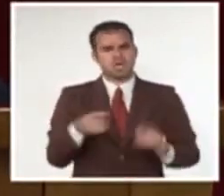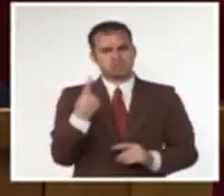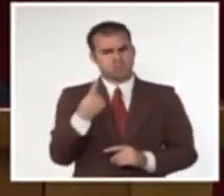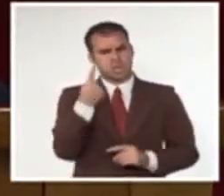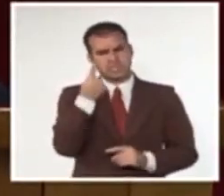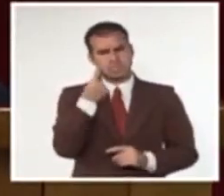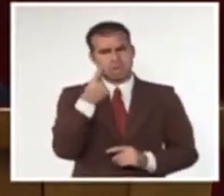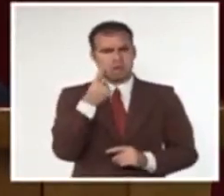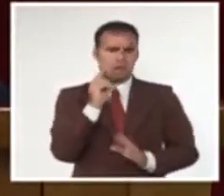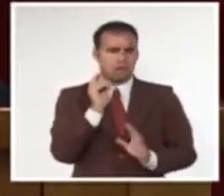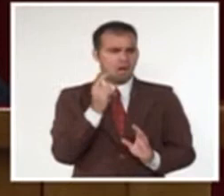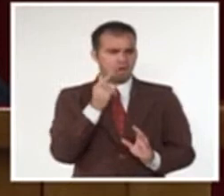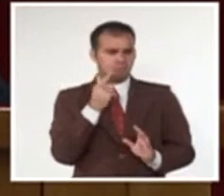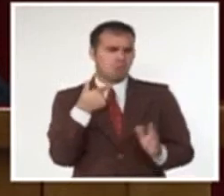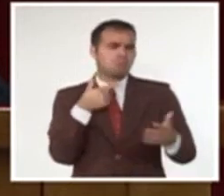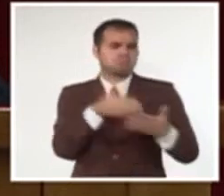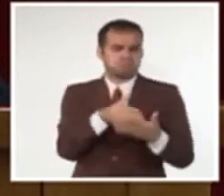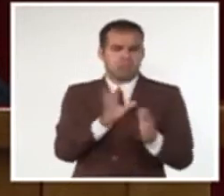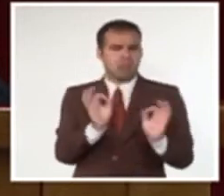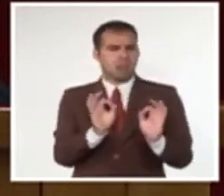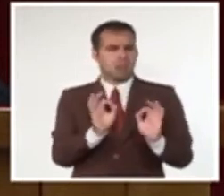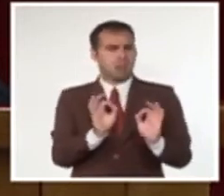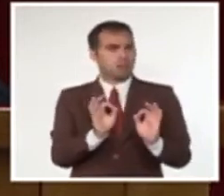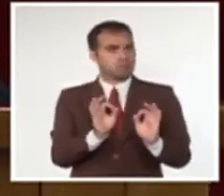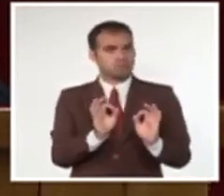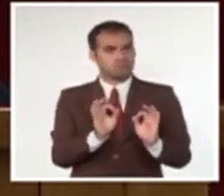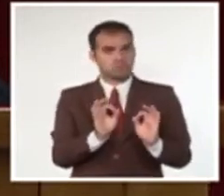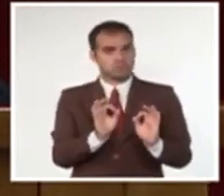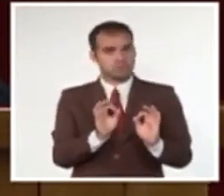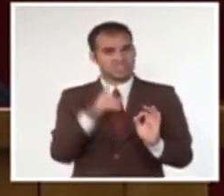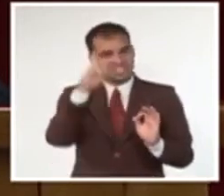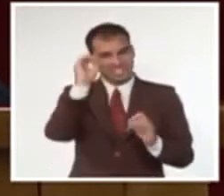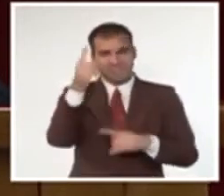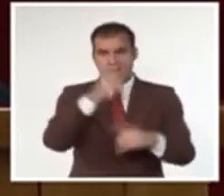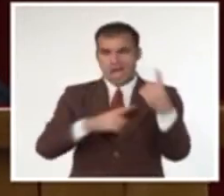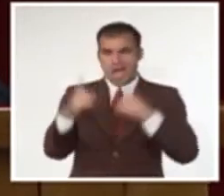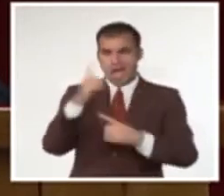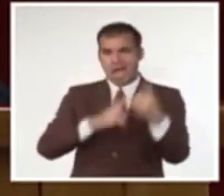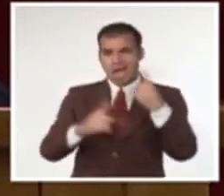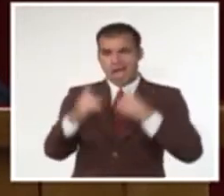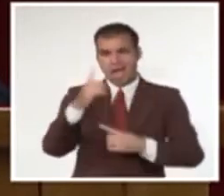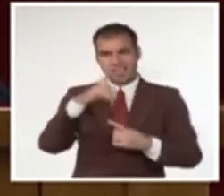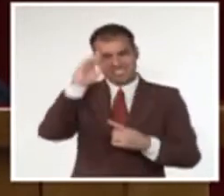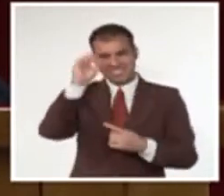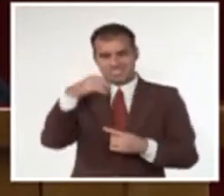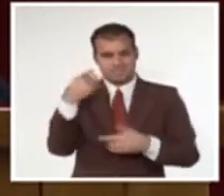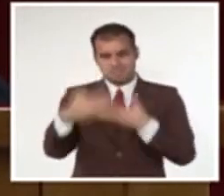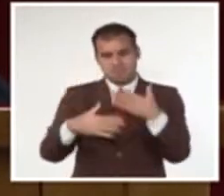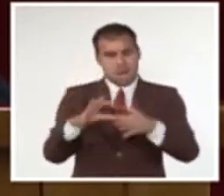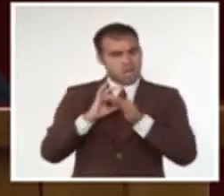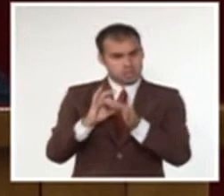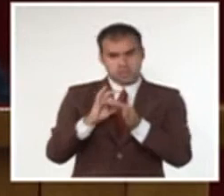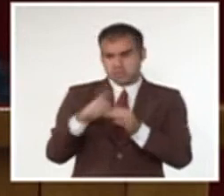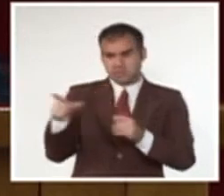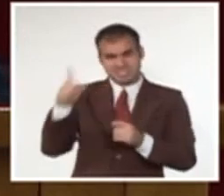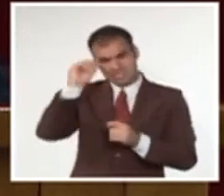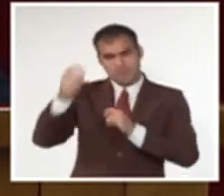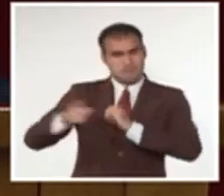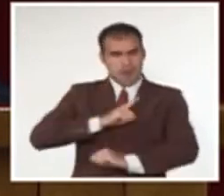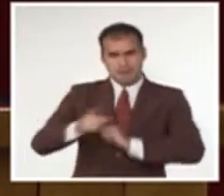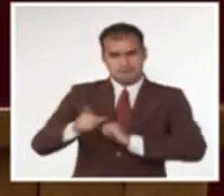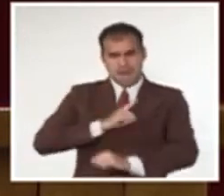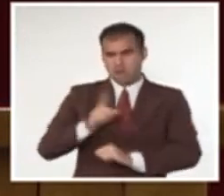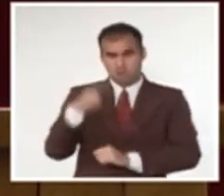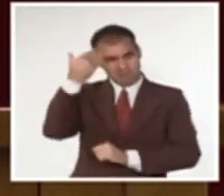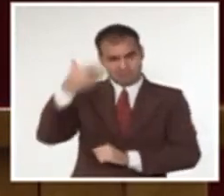los imponderables de las circunstancias o los zarpazos del adversario más hostil mientras más resistimos el